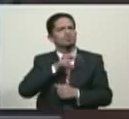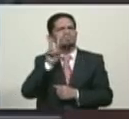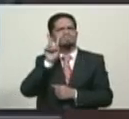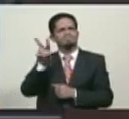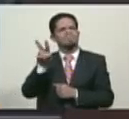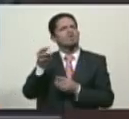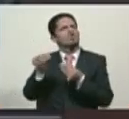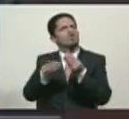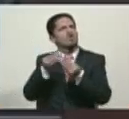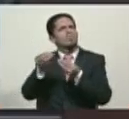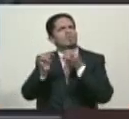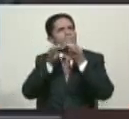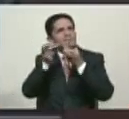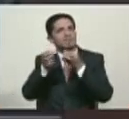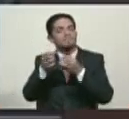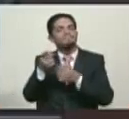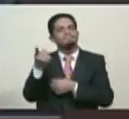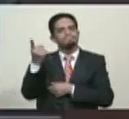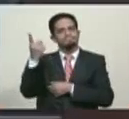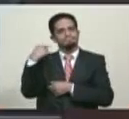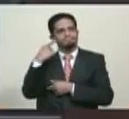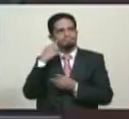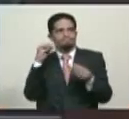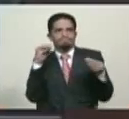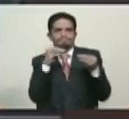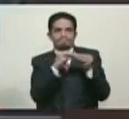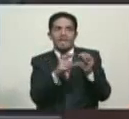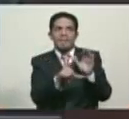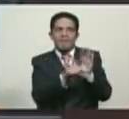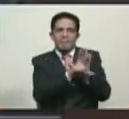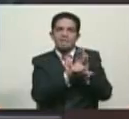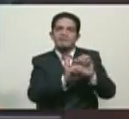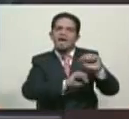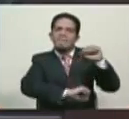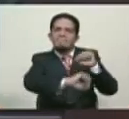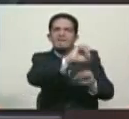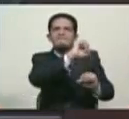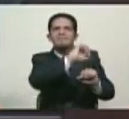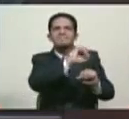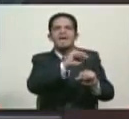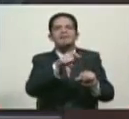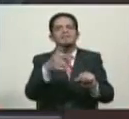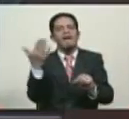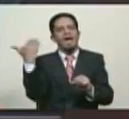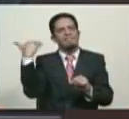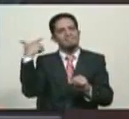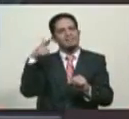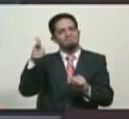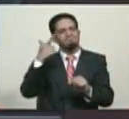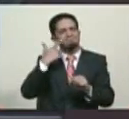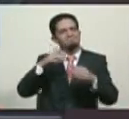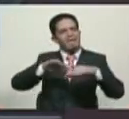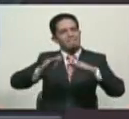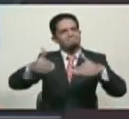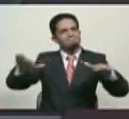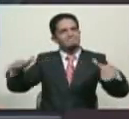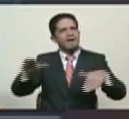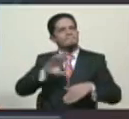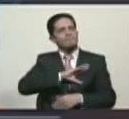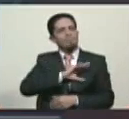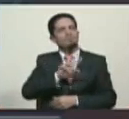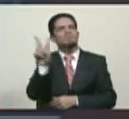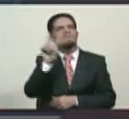jurídica, hicieron valer nuestras leyes para defender nuestras aguas territoriales. Sin duda que